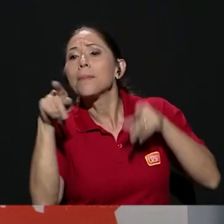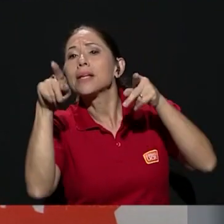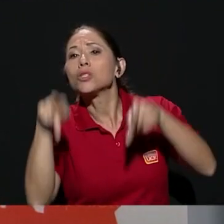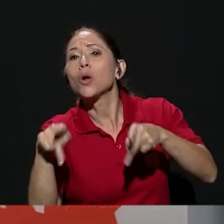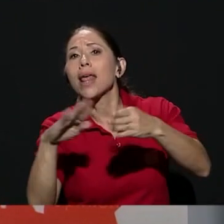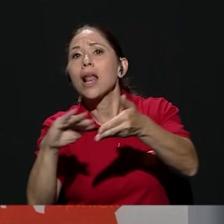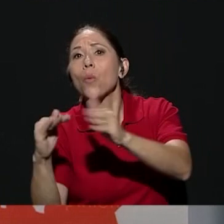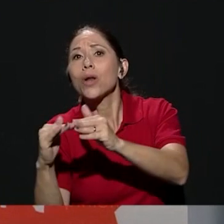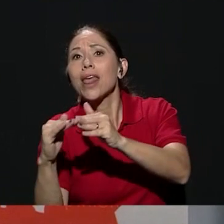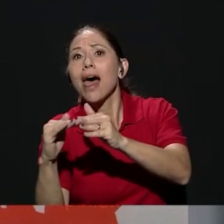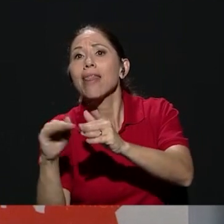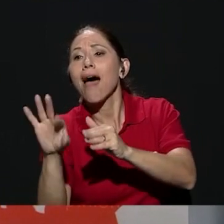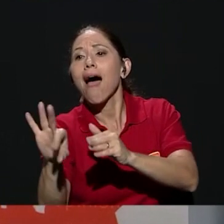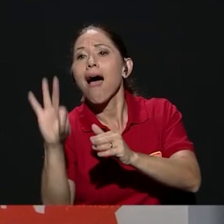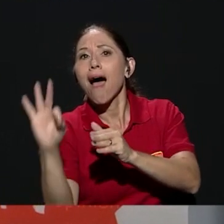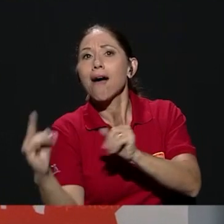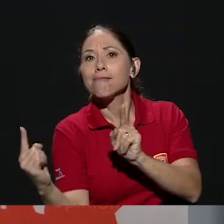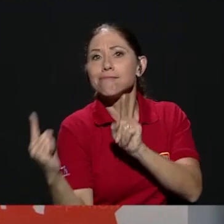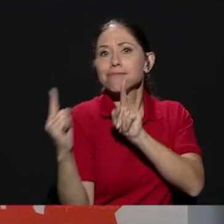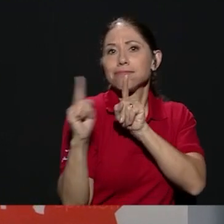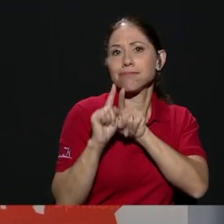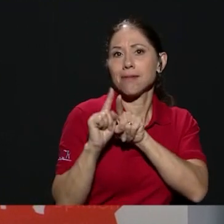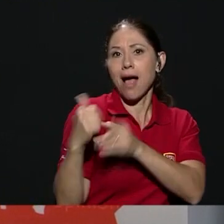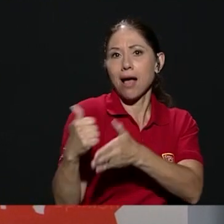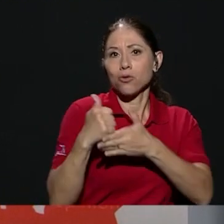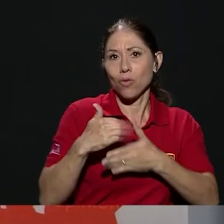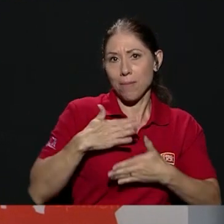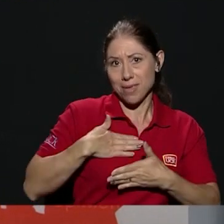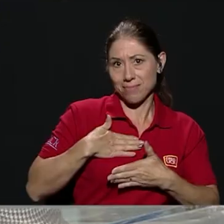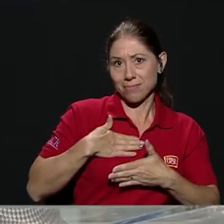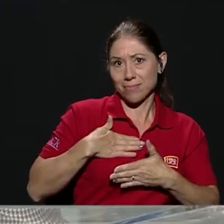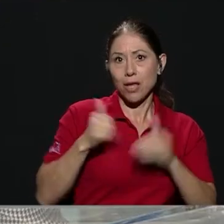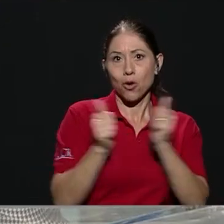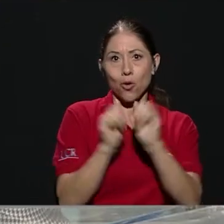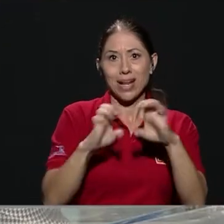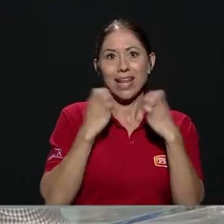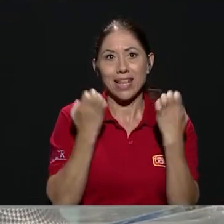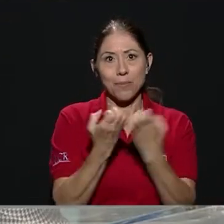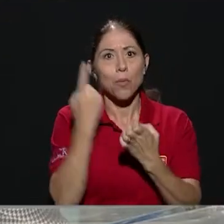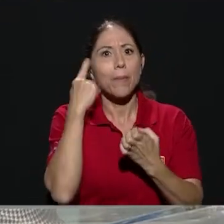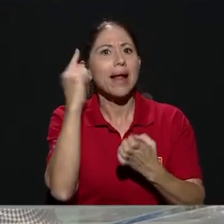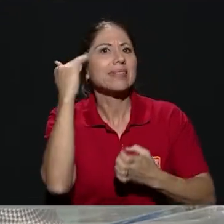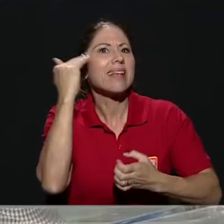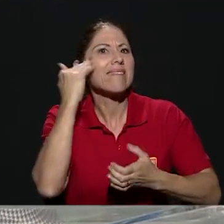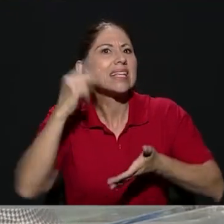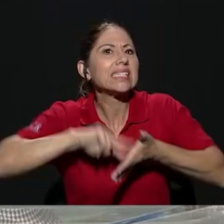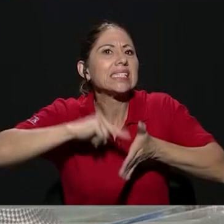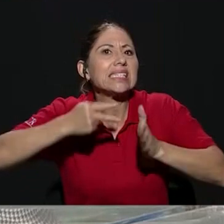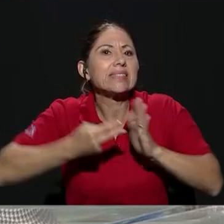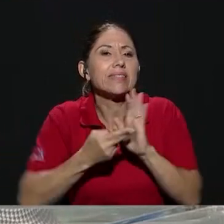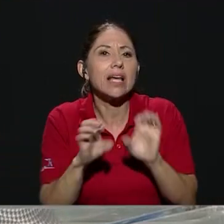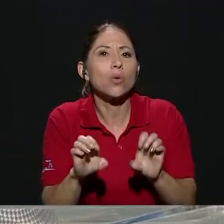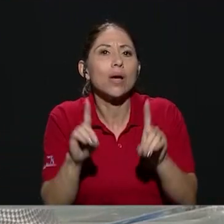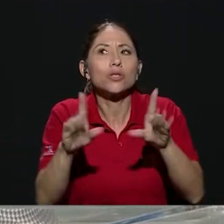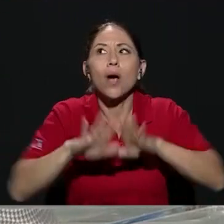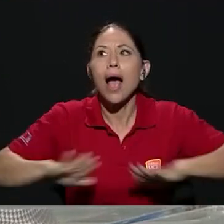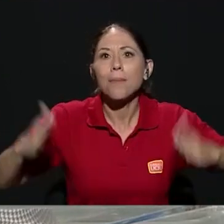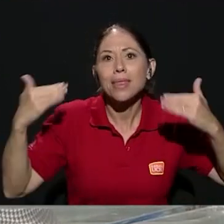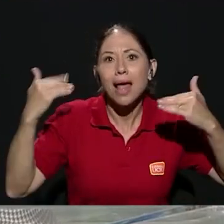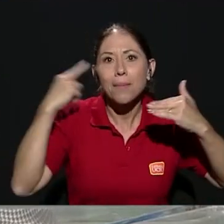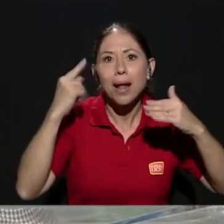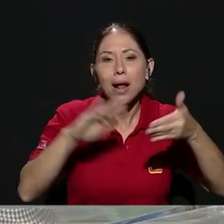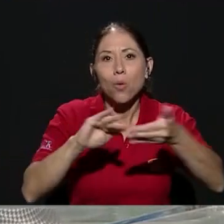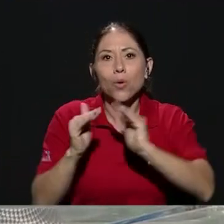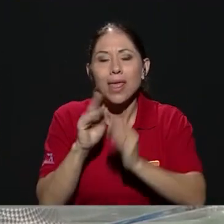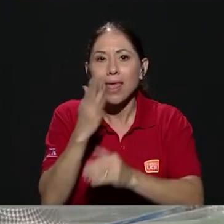mí ayudando junto con el equipo a definir qué es la educación ambiental para una comunidad indígena. No es